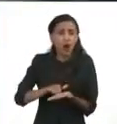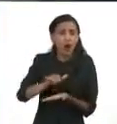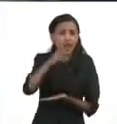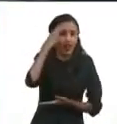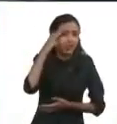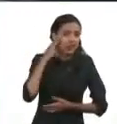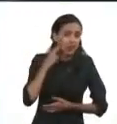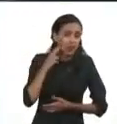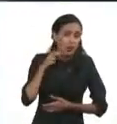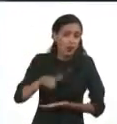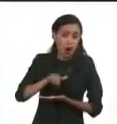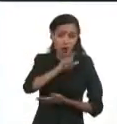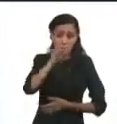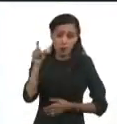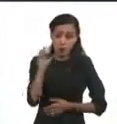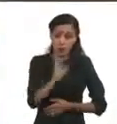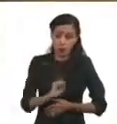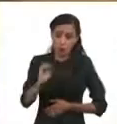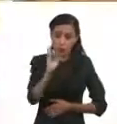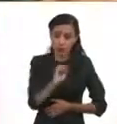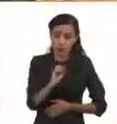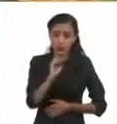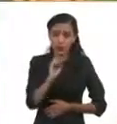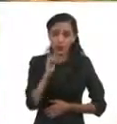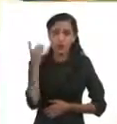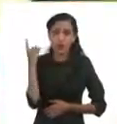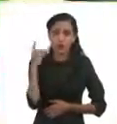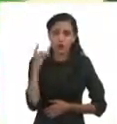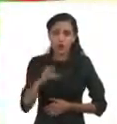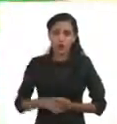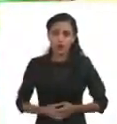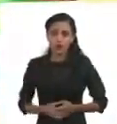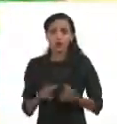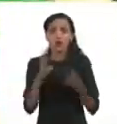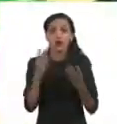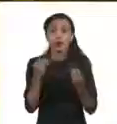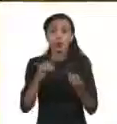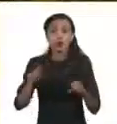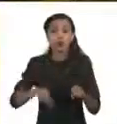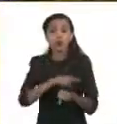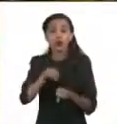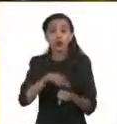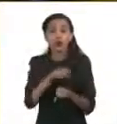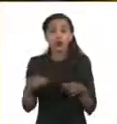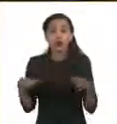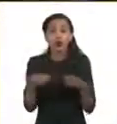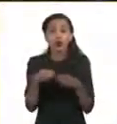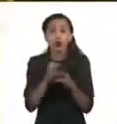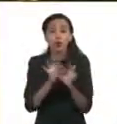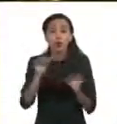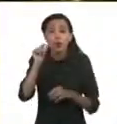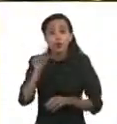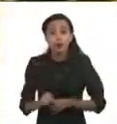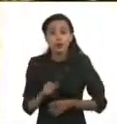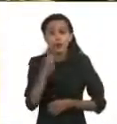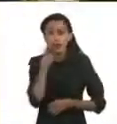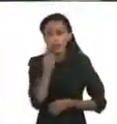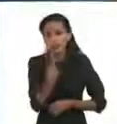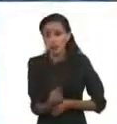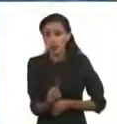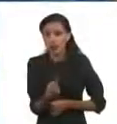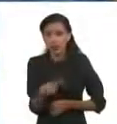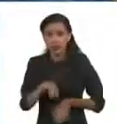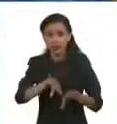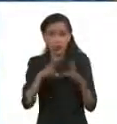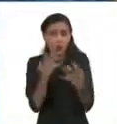Valle Grande en el oriente de Bolivia. Largas jornadas realizaría el grupo de expertos para exhumar los restos de los